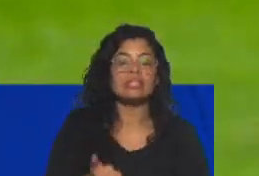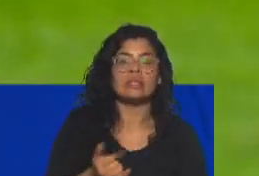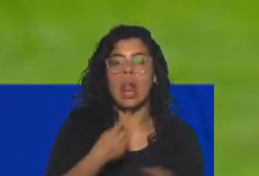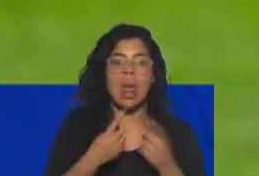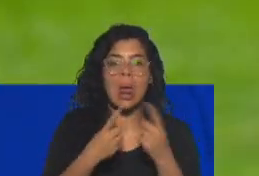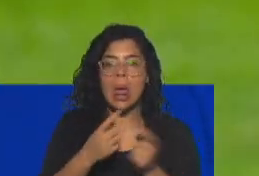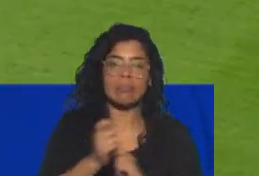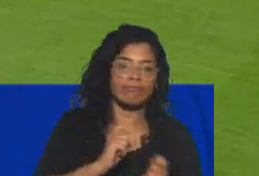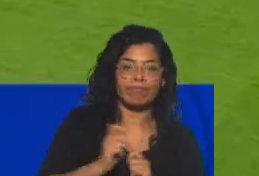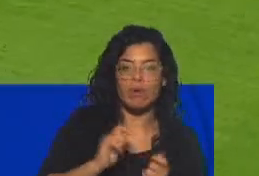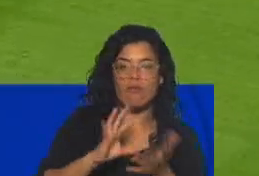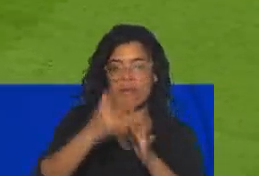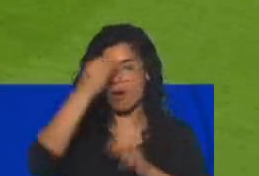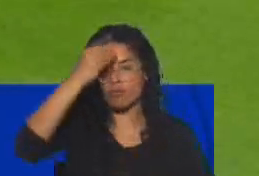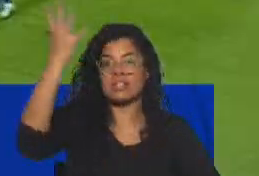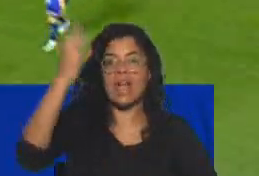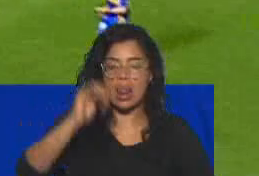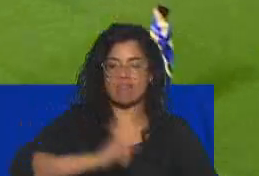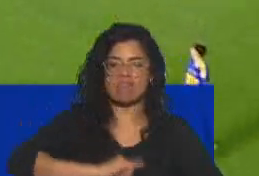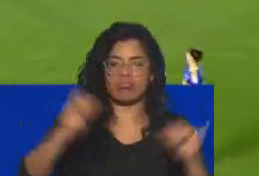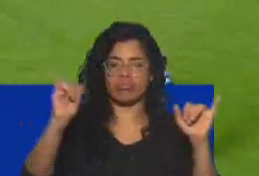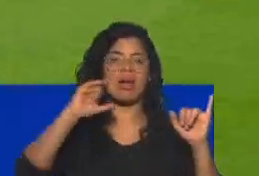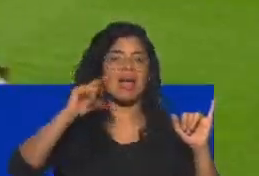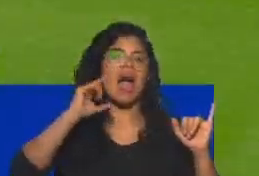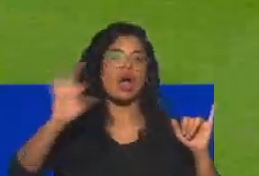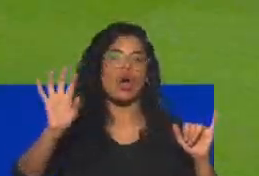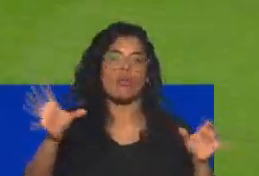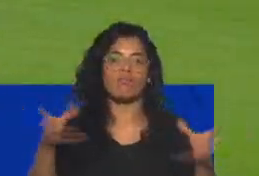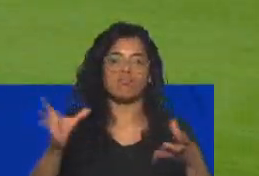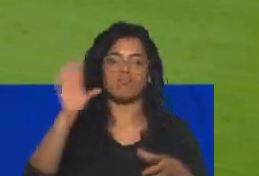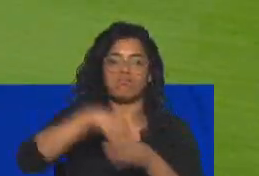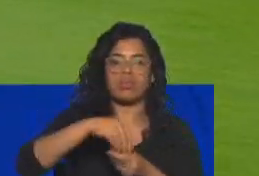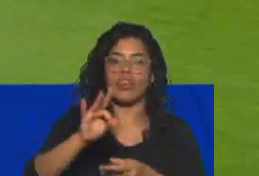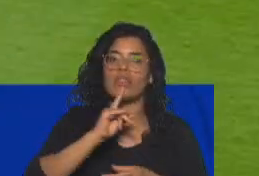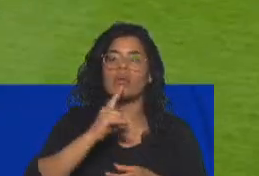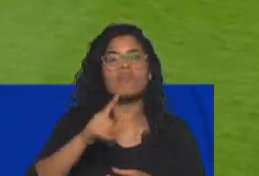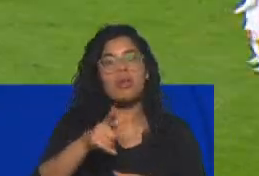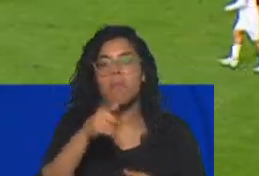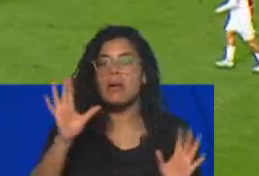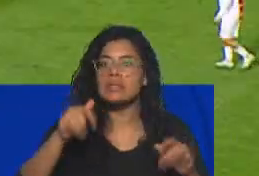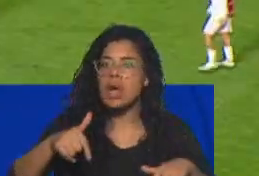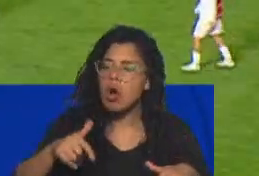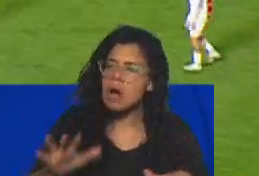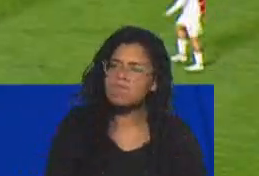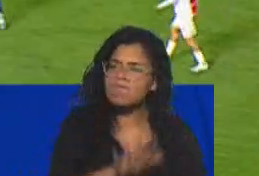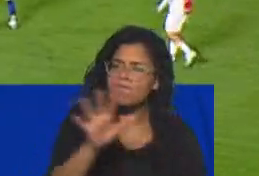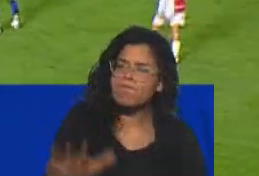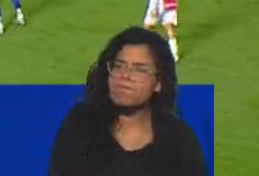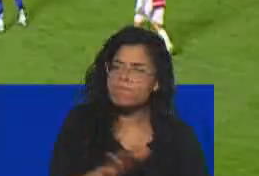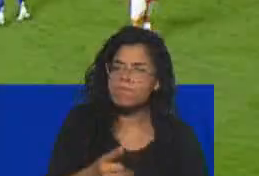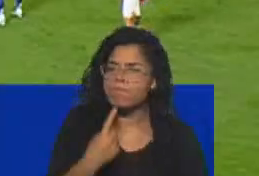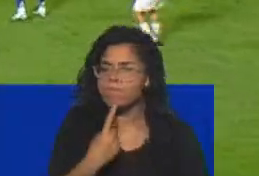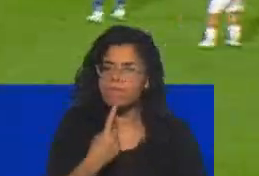prensa oficializando la llegada de Fernando Gago, que parece ser, entró en cono de sombras teniendo en cuenta las